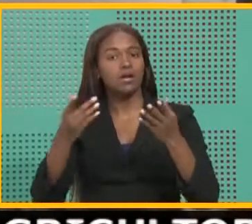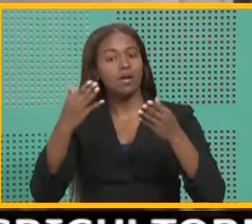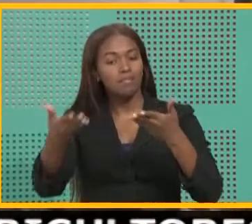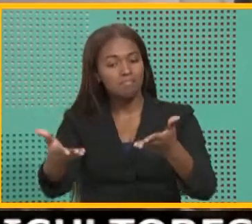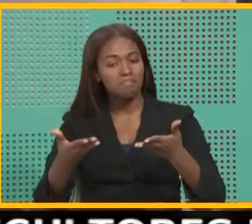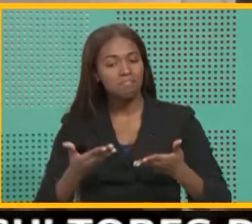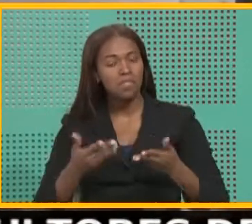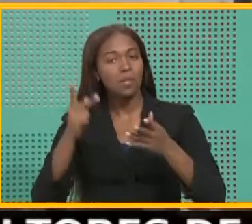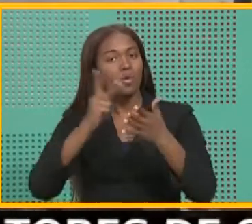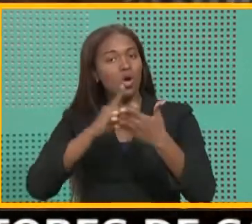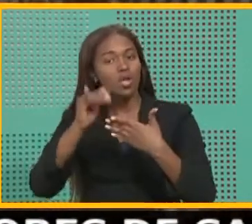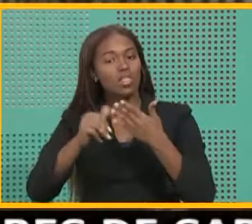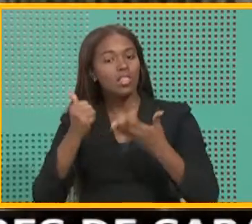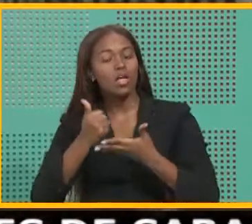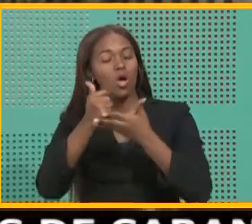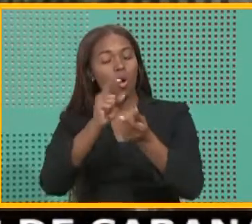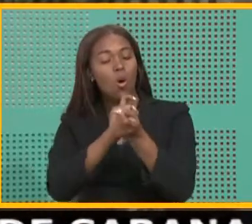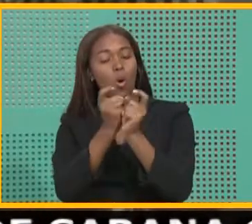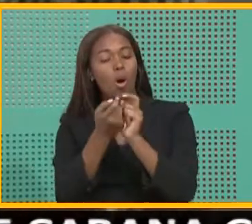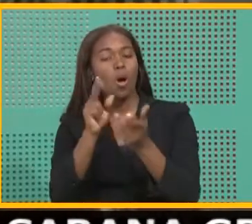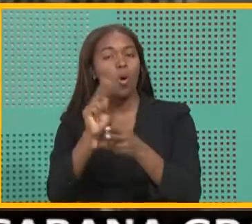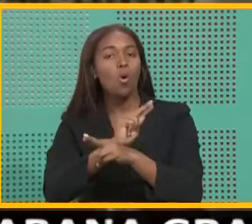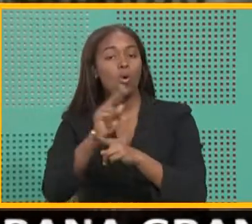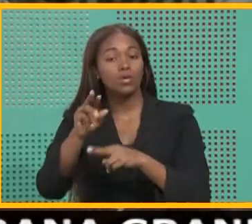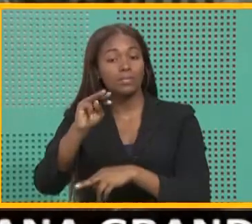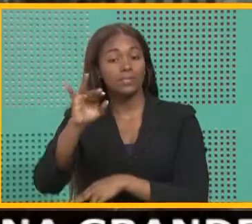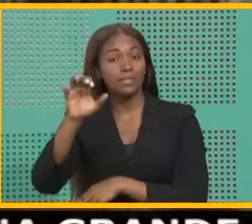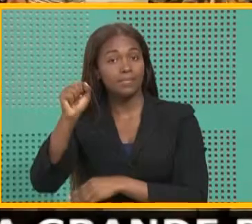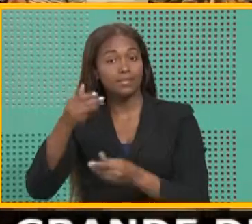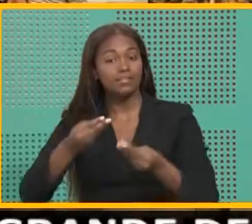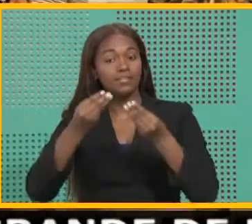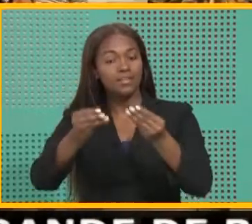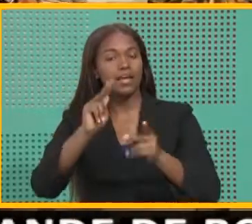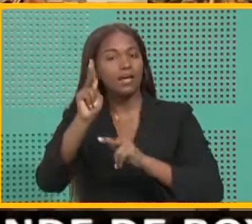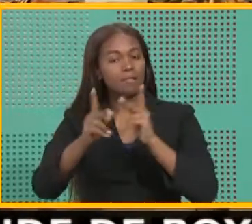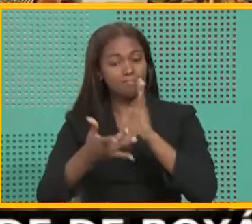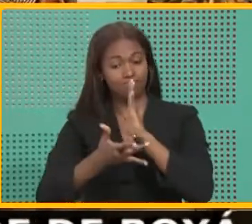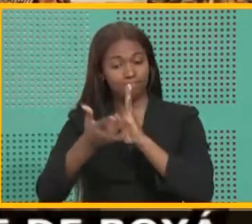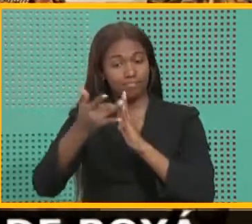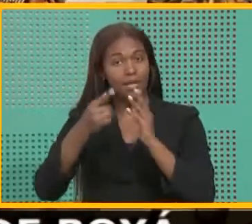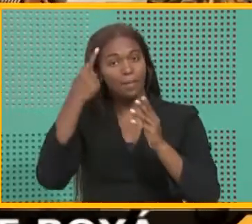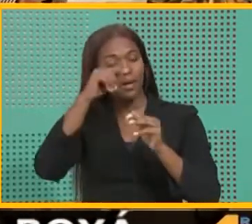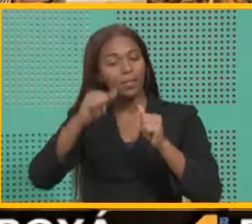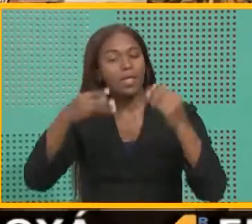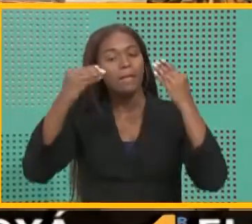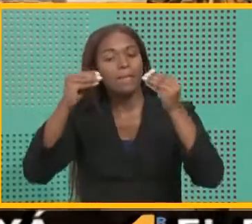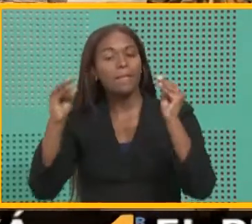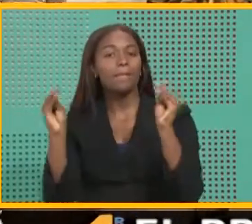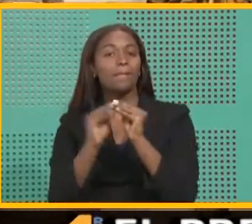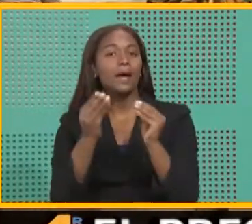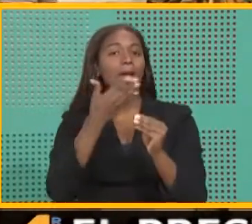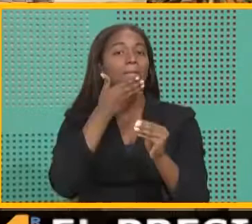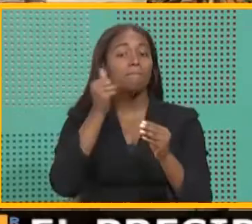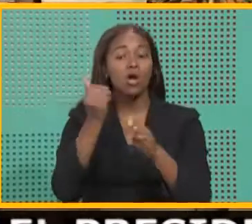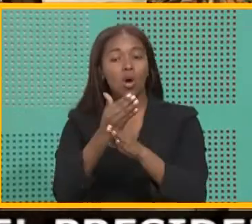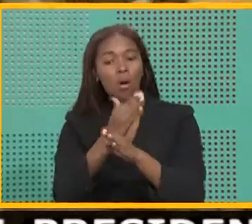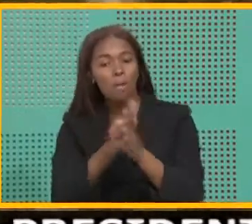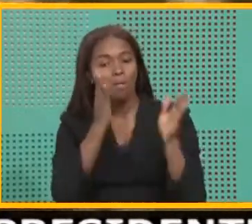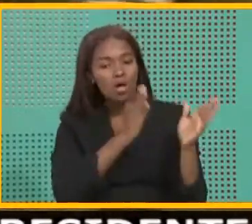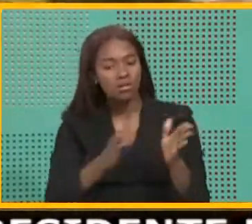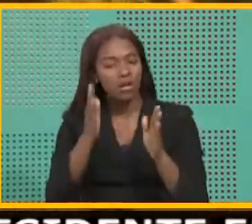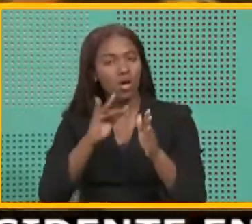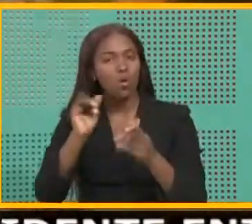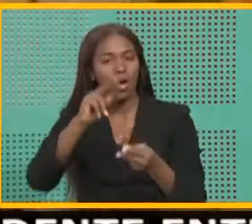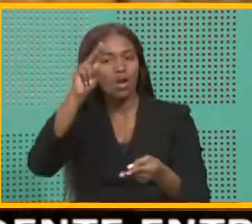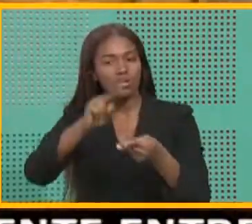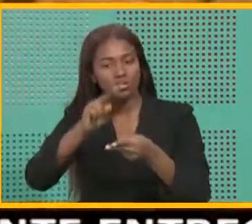proyectos que ayuden a transformar el uso que las MIPYMES dan a las tecnologías para vender más, mejorar procesos y